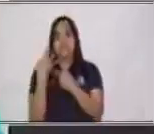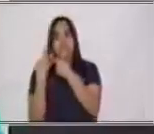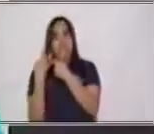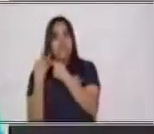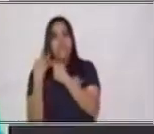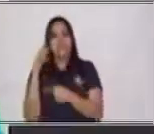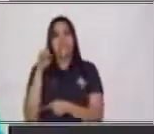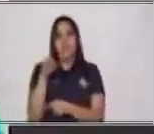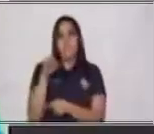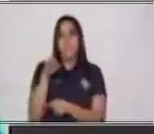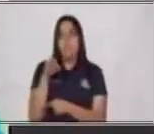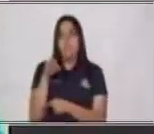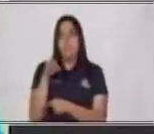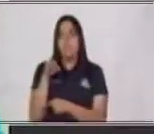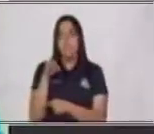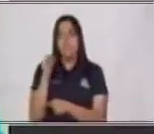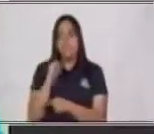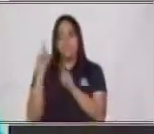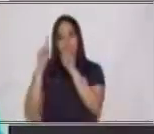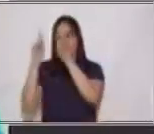3p.